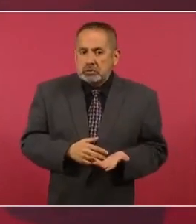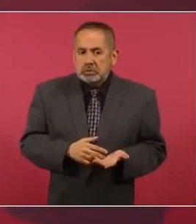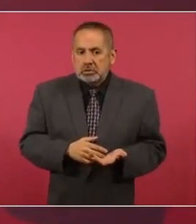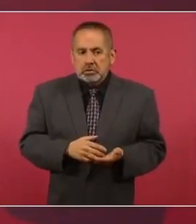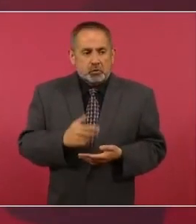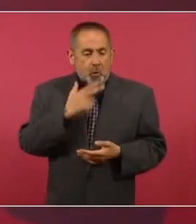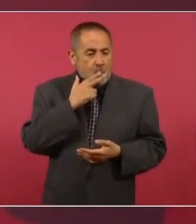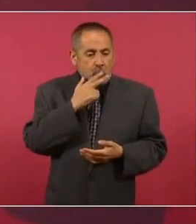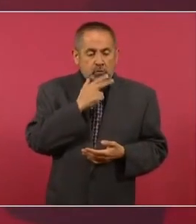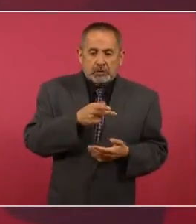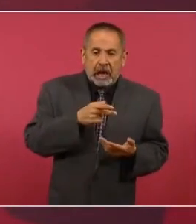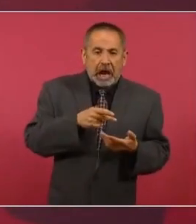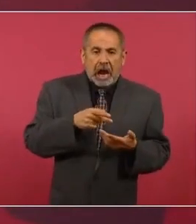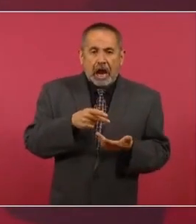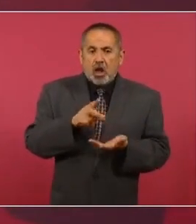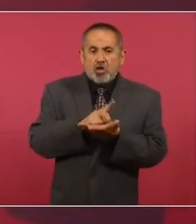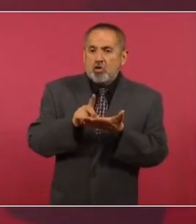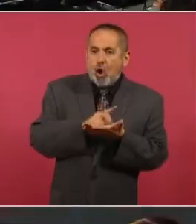consumo,